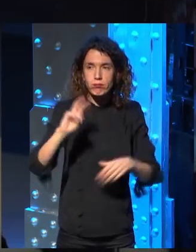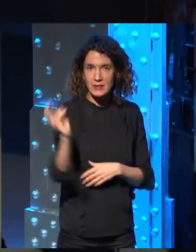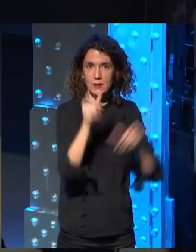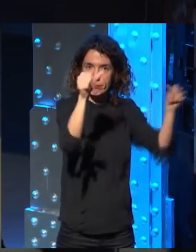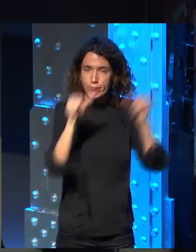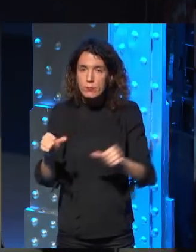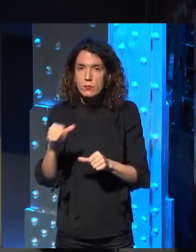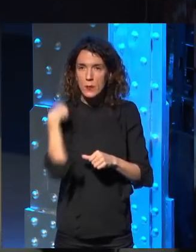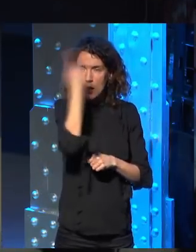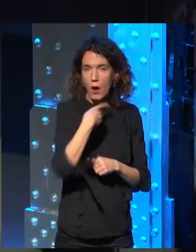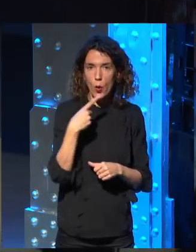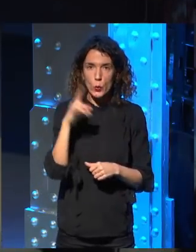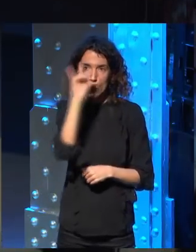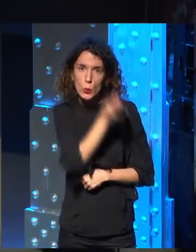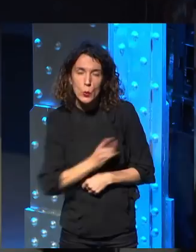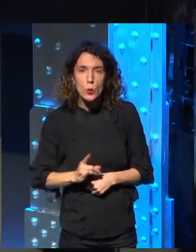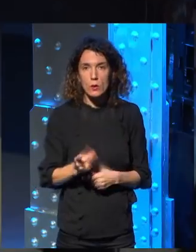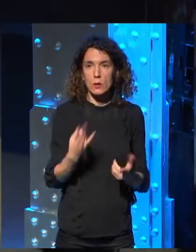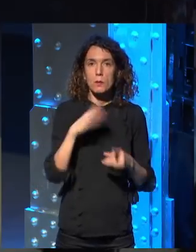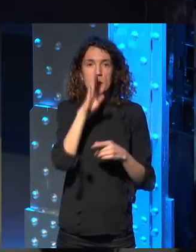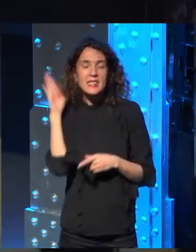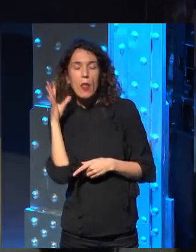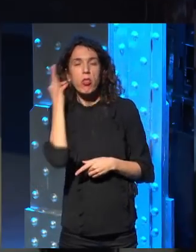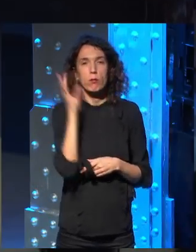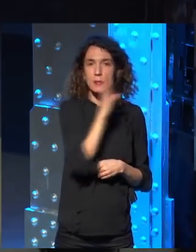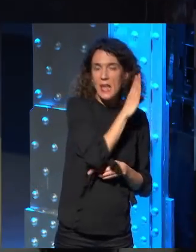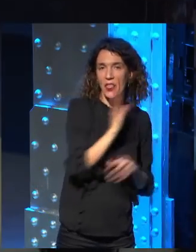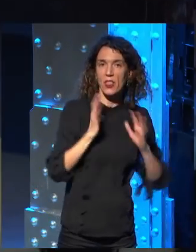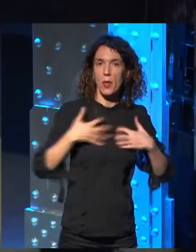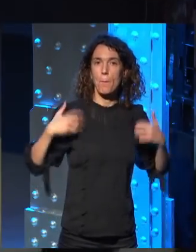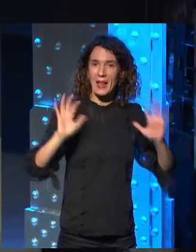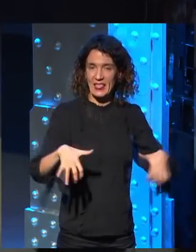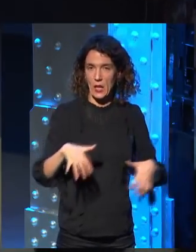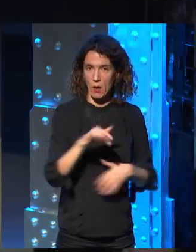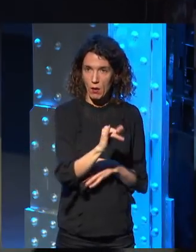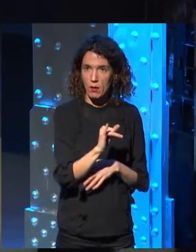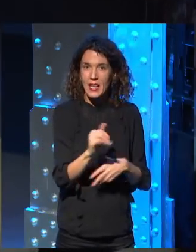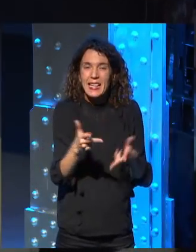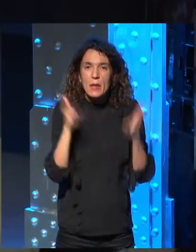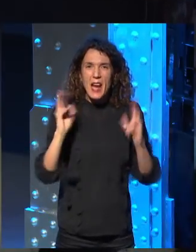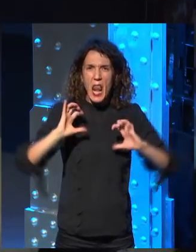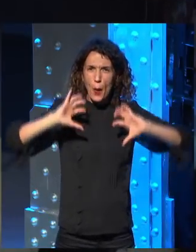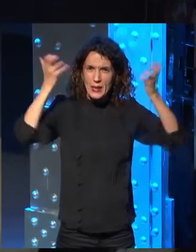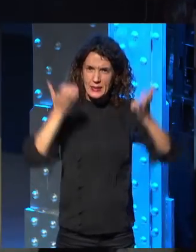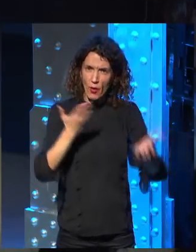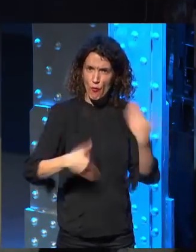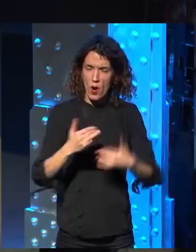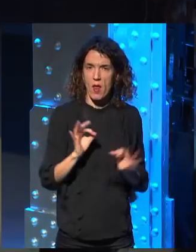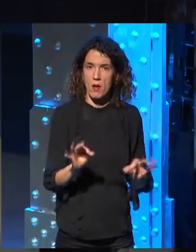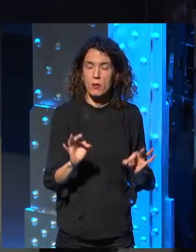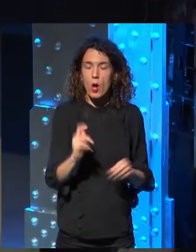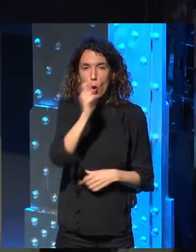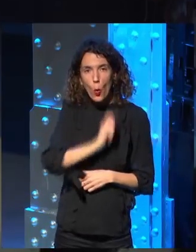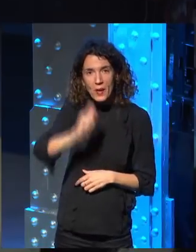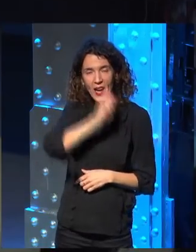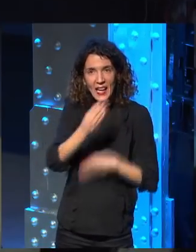Con esa cara fascinante, te digo, mitad de cara mujer, mitad de cara pantera, ¿no? Libera a la bestia, ¿no? Entonces tú te comías el helado y ¿qué